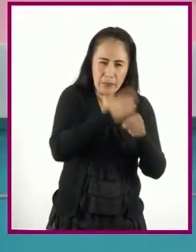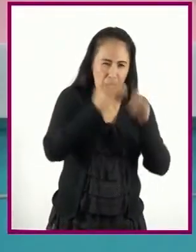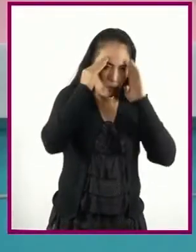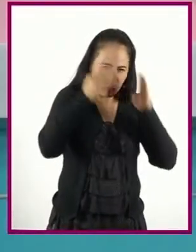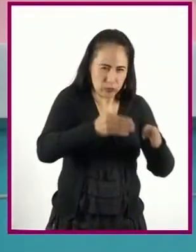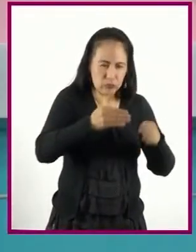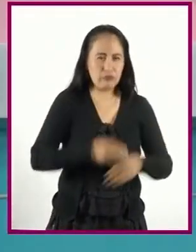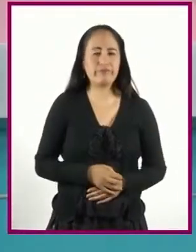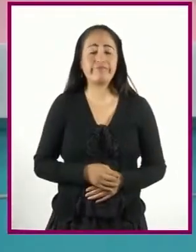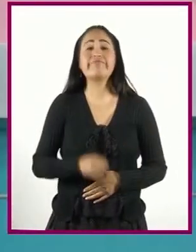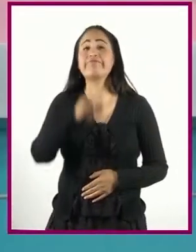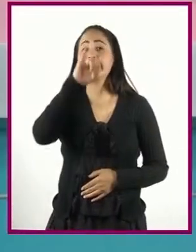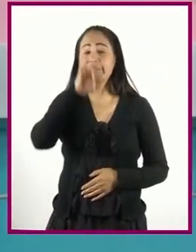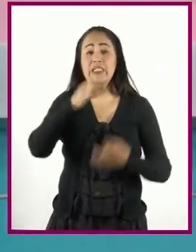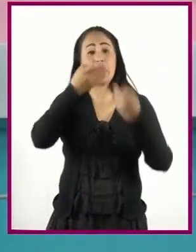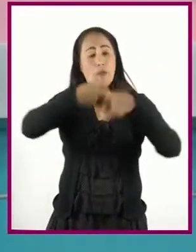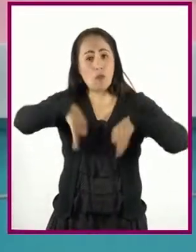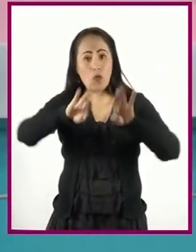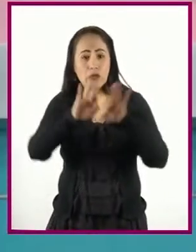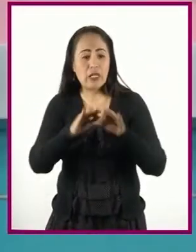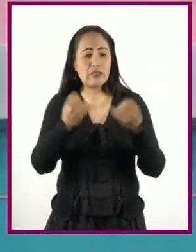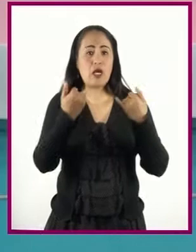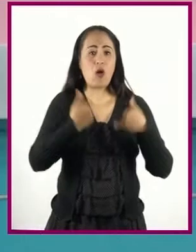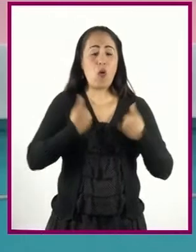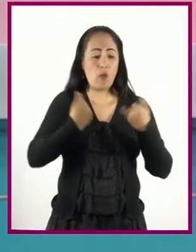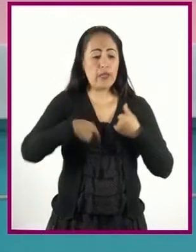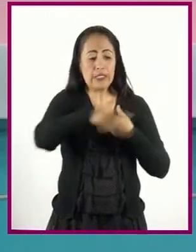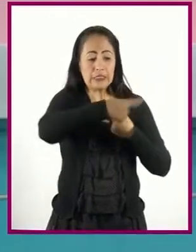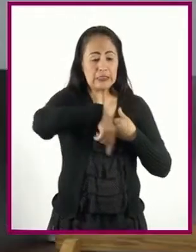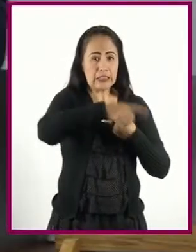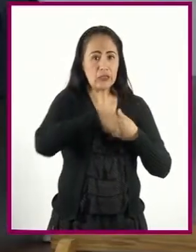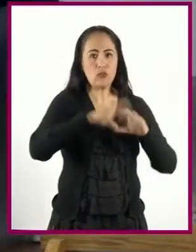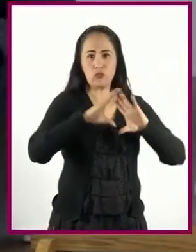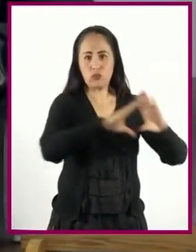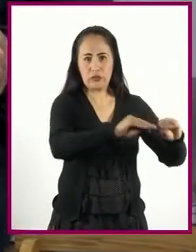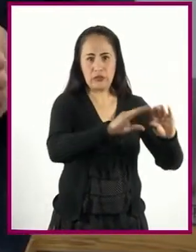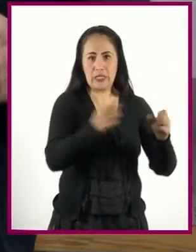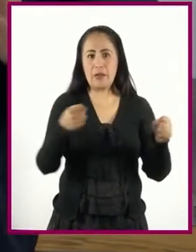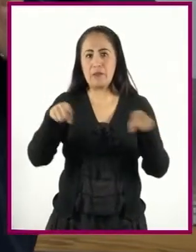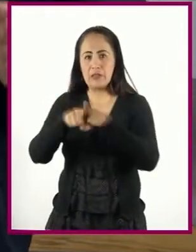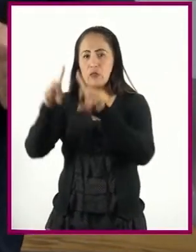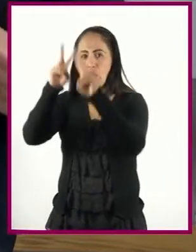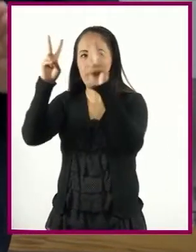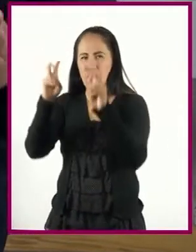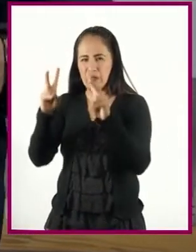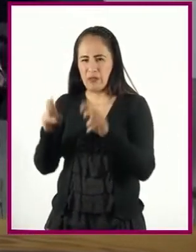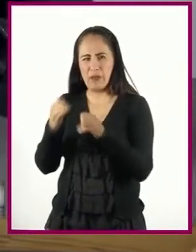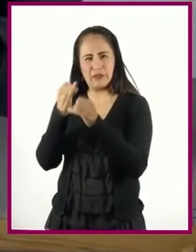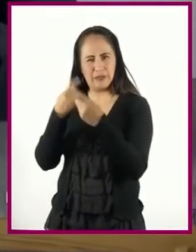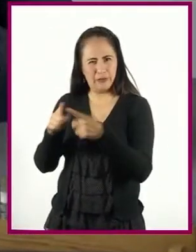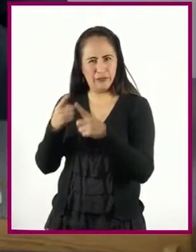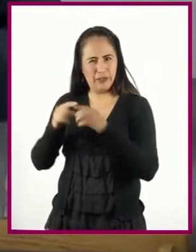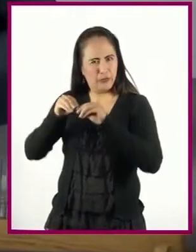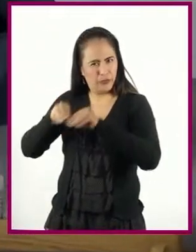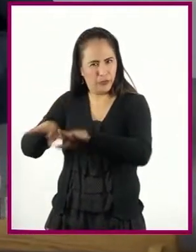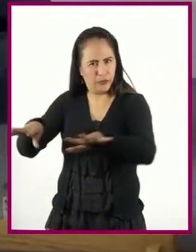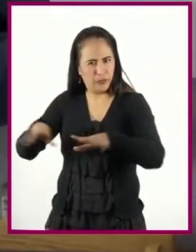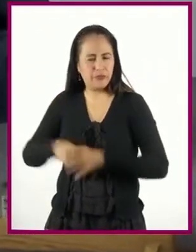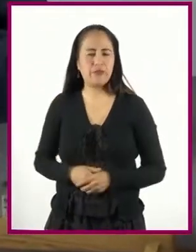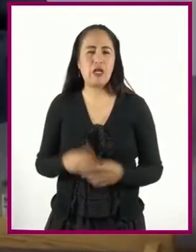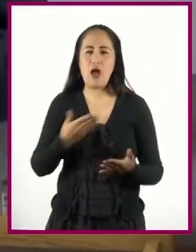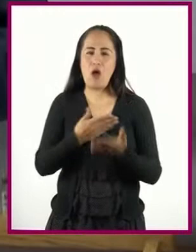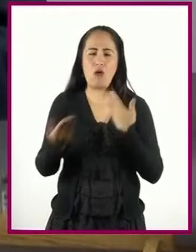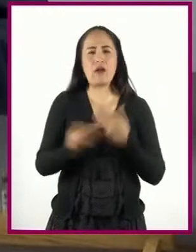él, de la importancia de la formación y la divulgación científica. En esta sesión, revisaremos la importancia de los modelos en la